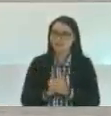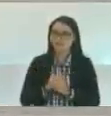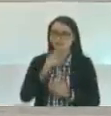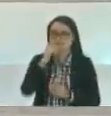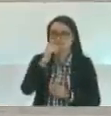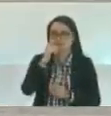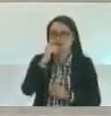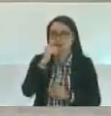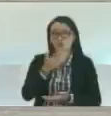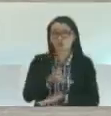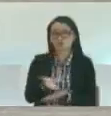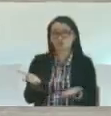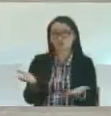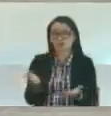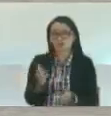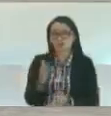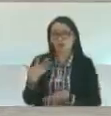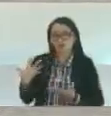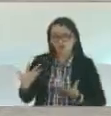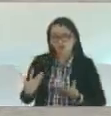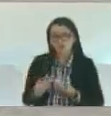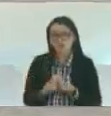de ustedes su compañía.